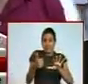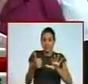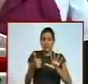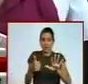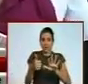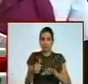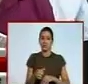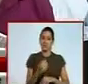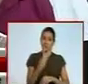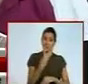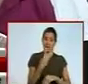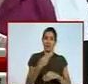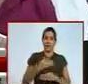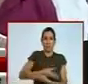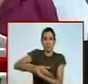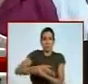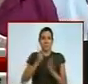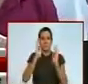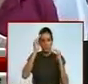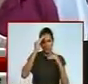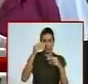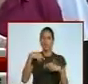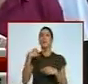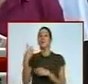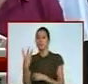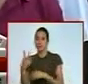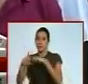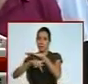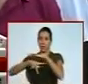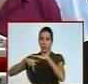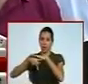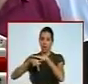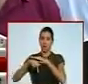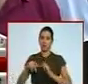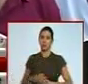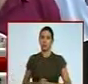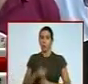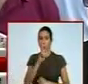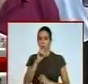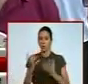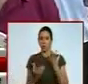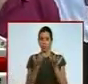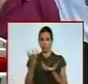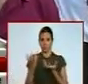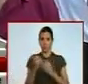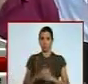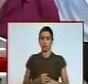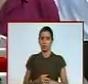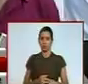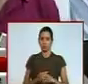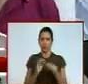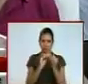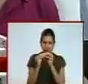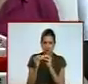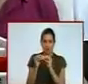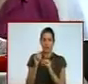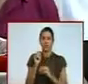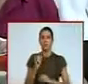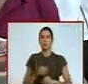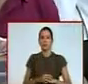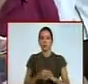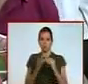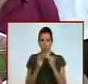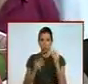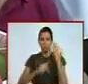tener 3 de maternal y 3 de preescolar, con una cocina que la van a modificar y con todo